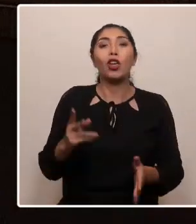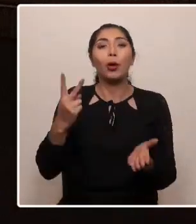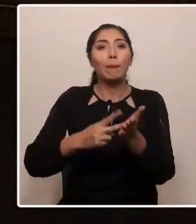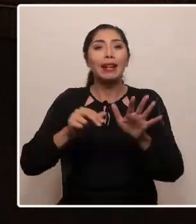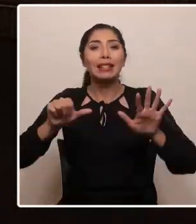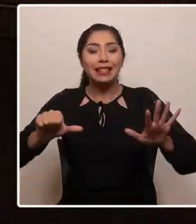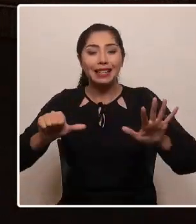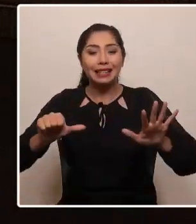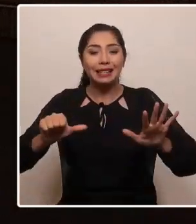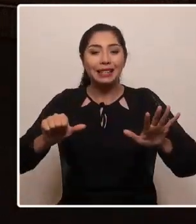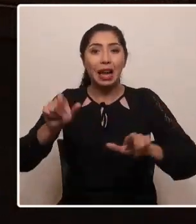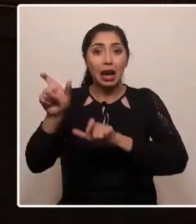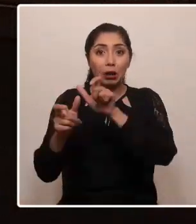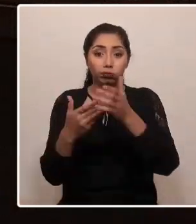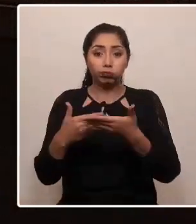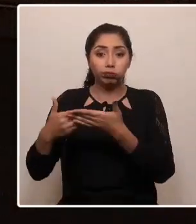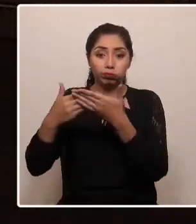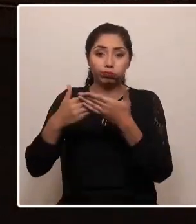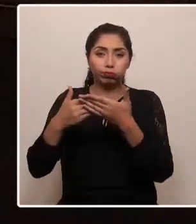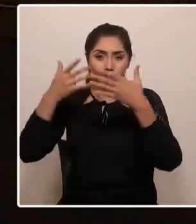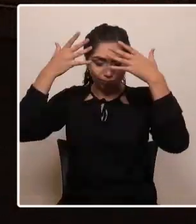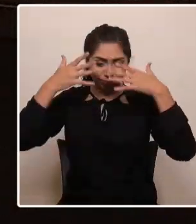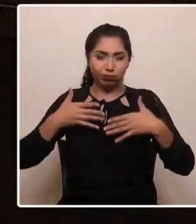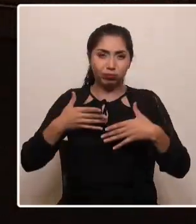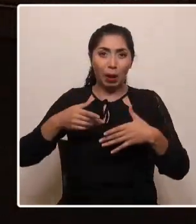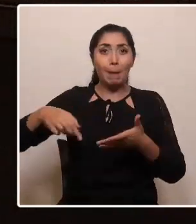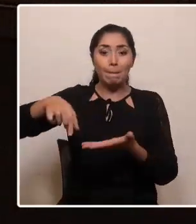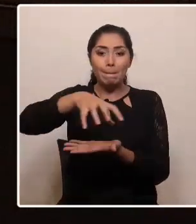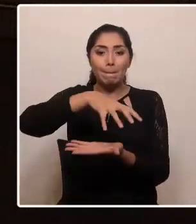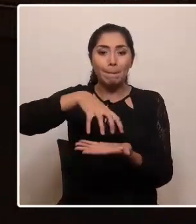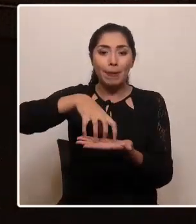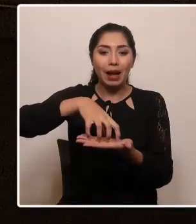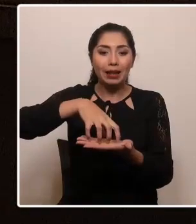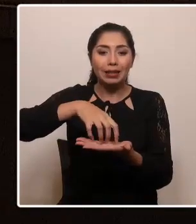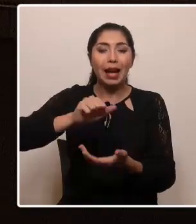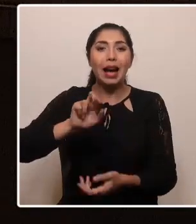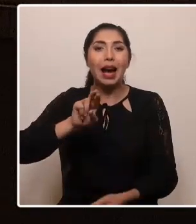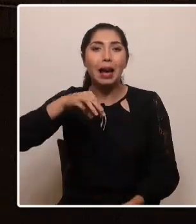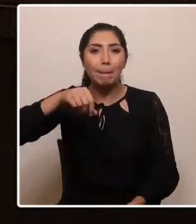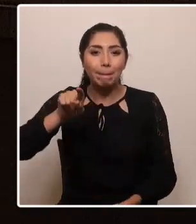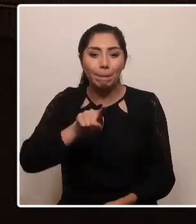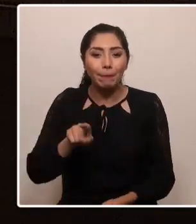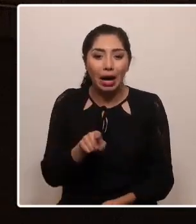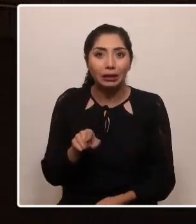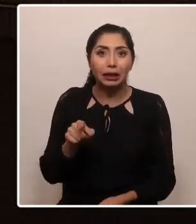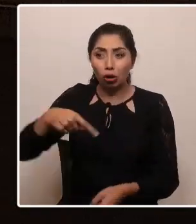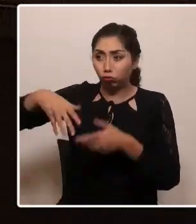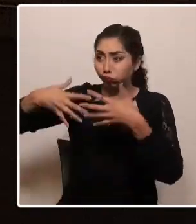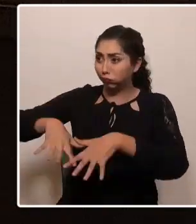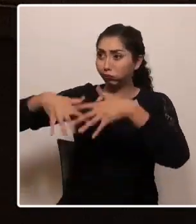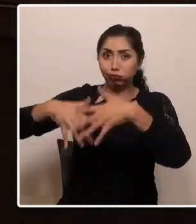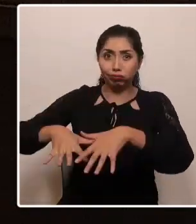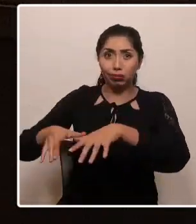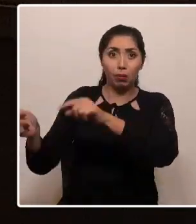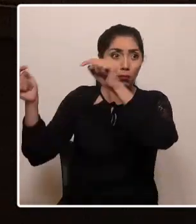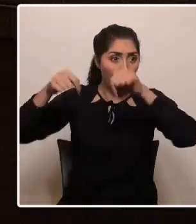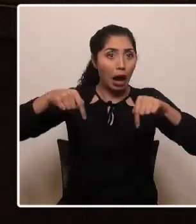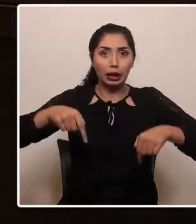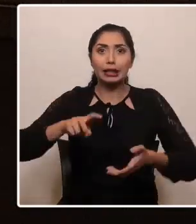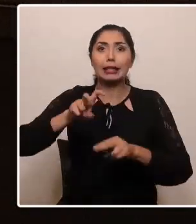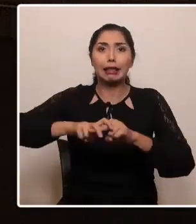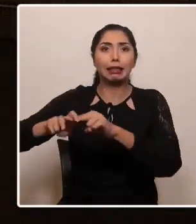se besuquearon, se vistieron de zombie, hicieron playa en la Plaza de Armas, hicieron un genkidama por la educación, están aquí hoy sentados como sus